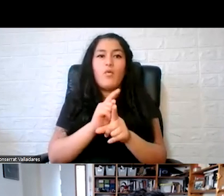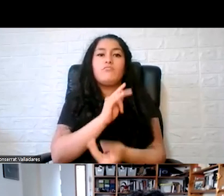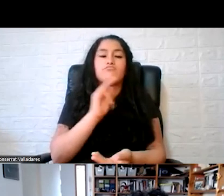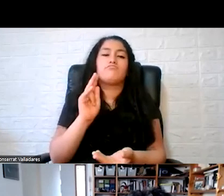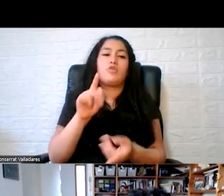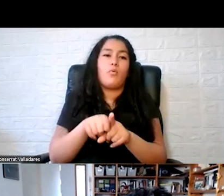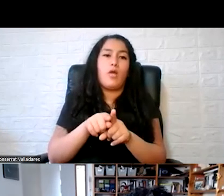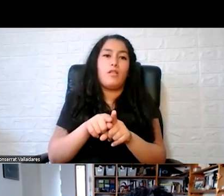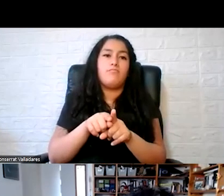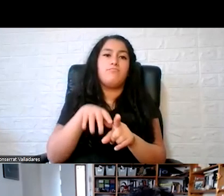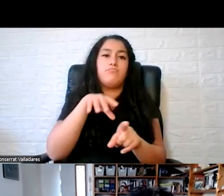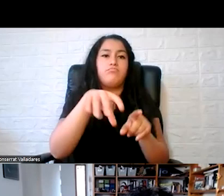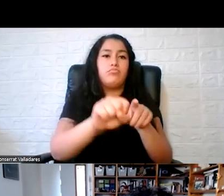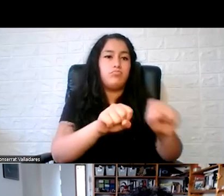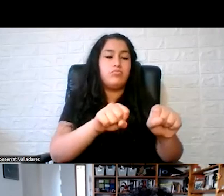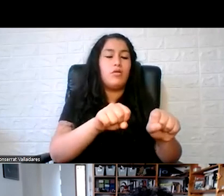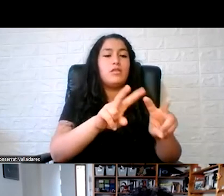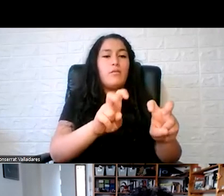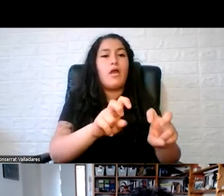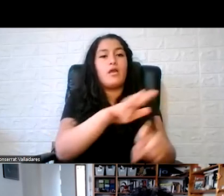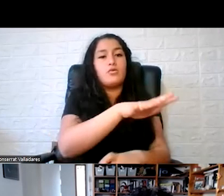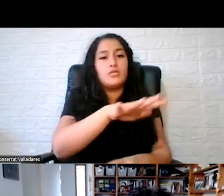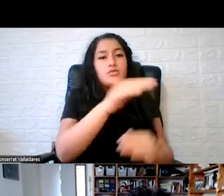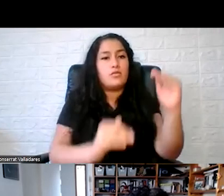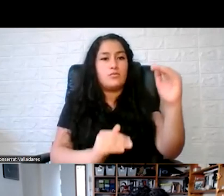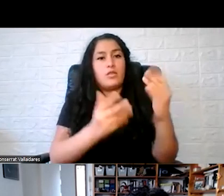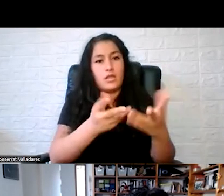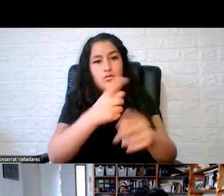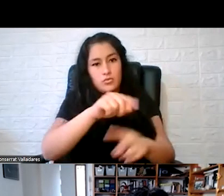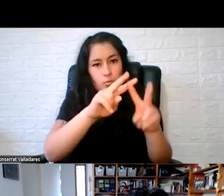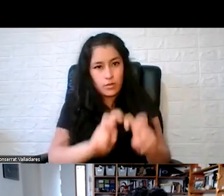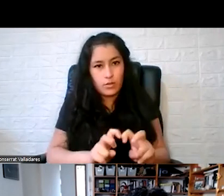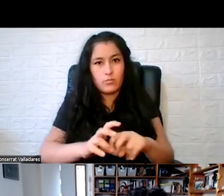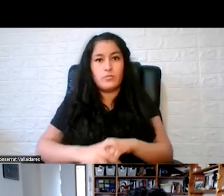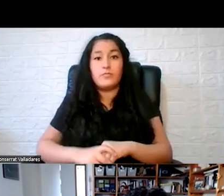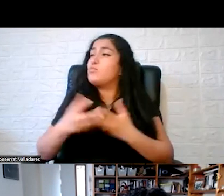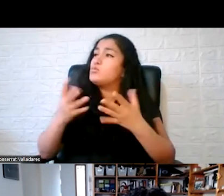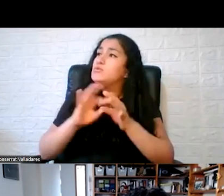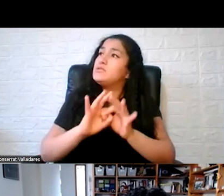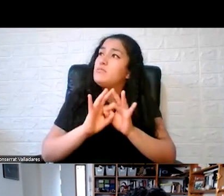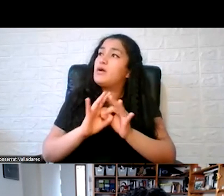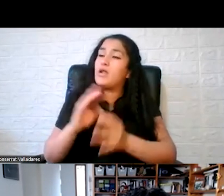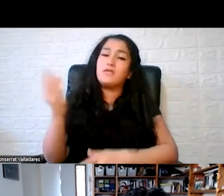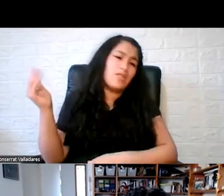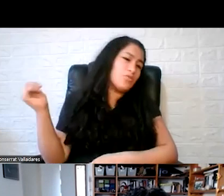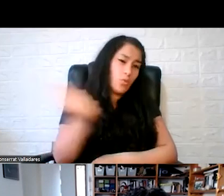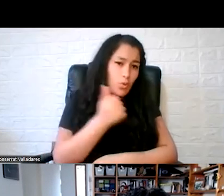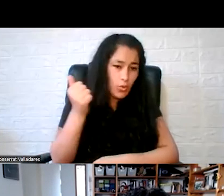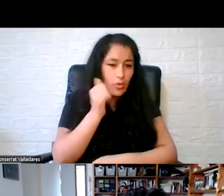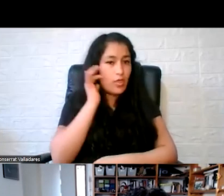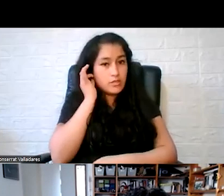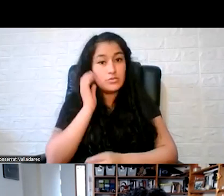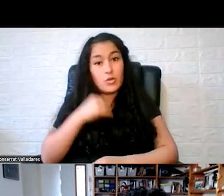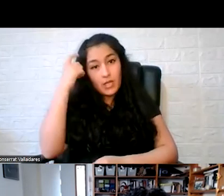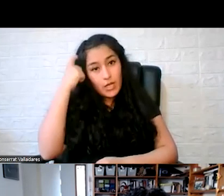frente a estos contextos de desigualdad que son además aquellos que investigamos. Muchísimas gracias a todas. Creo que